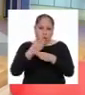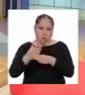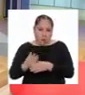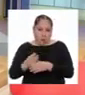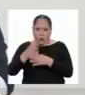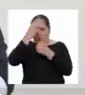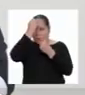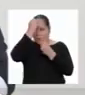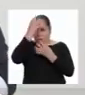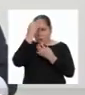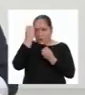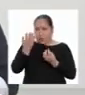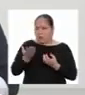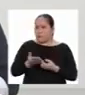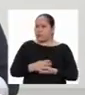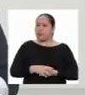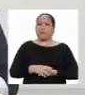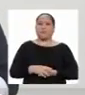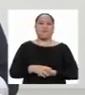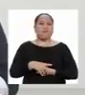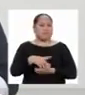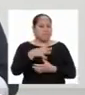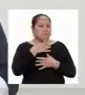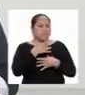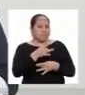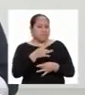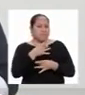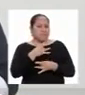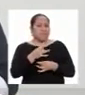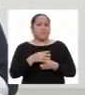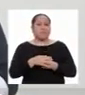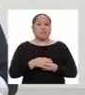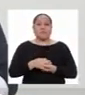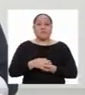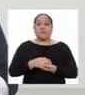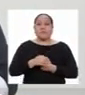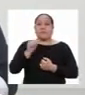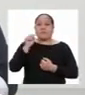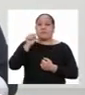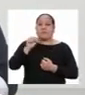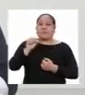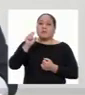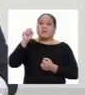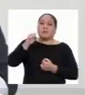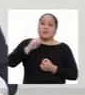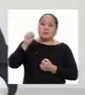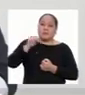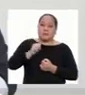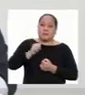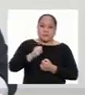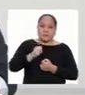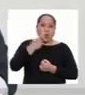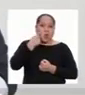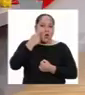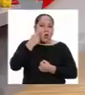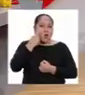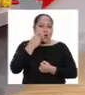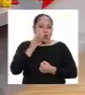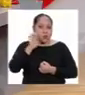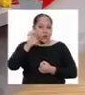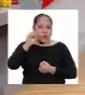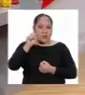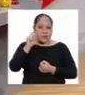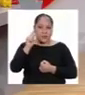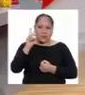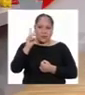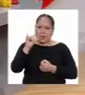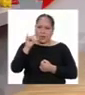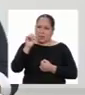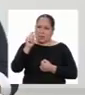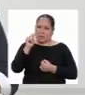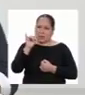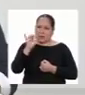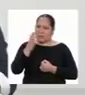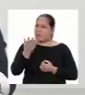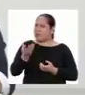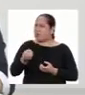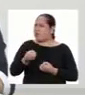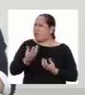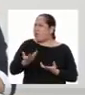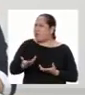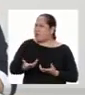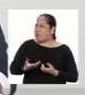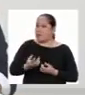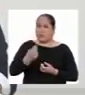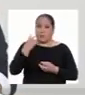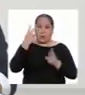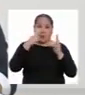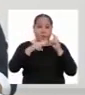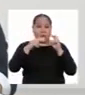encuentro relevante. ¡Qué interesante! Entonces sí estás familiarizada con las estadísticas. ¿Cómo así? Cuando